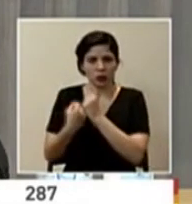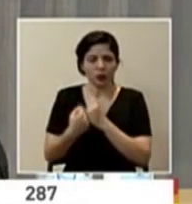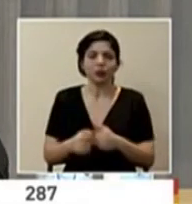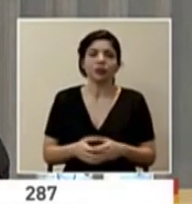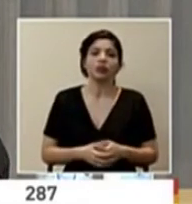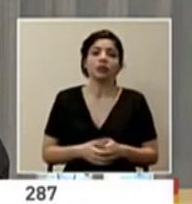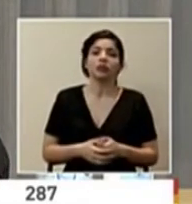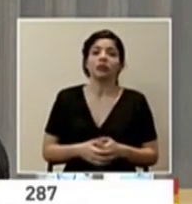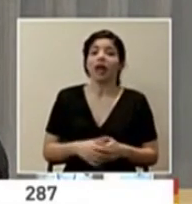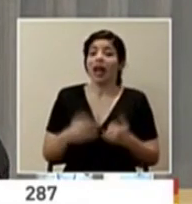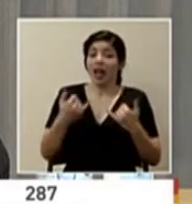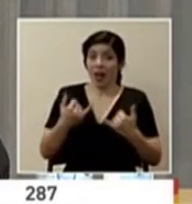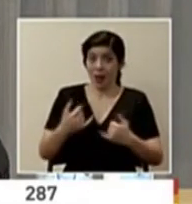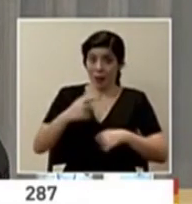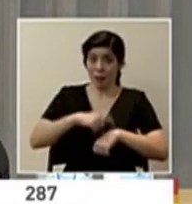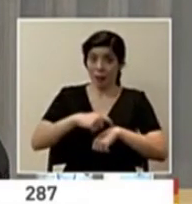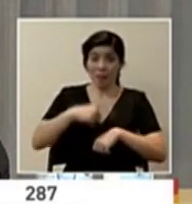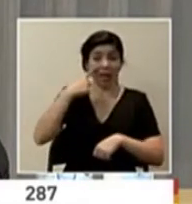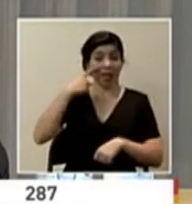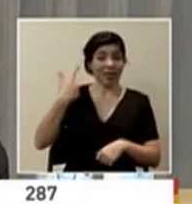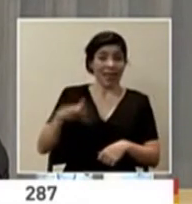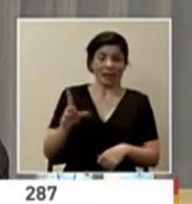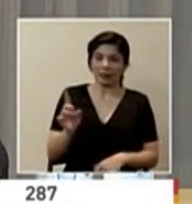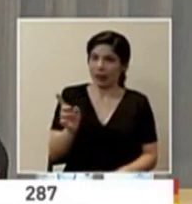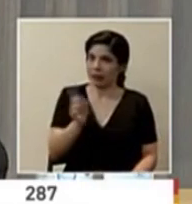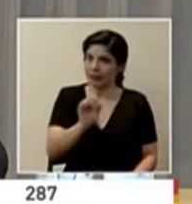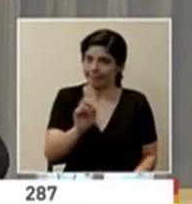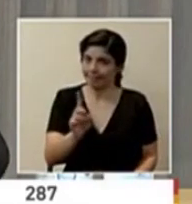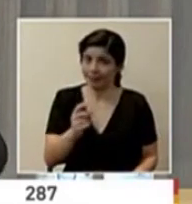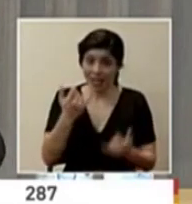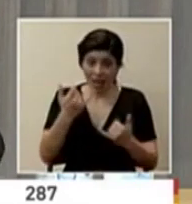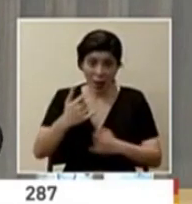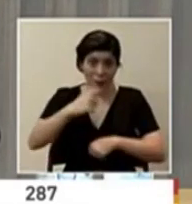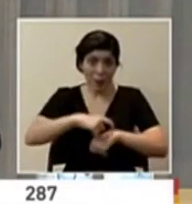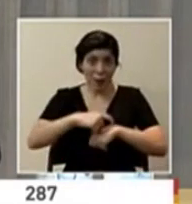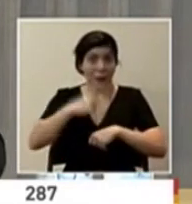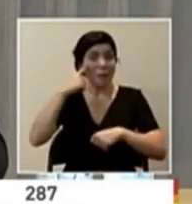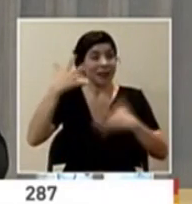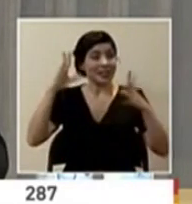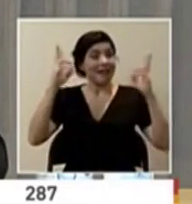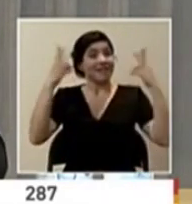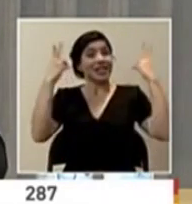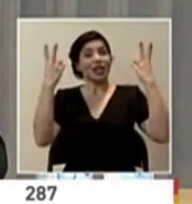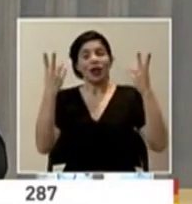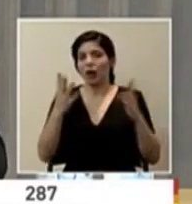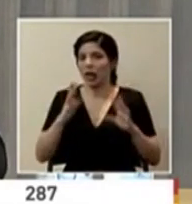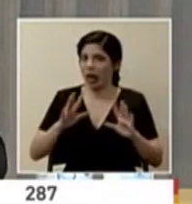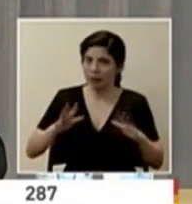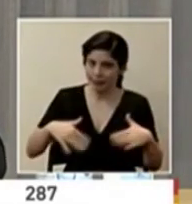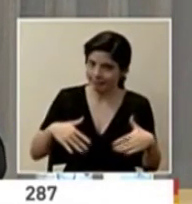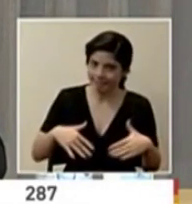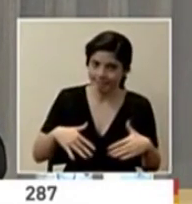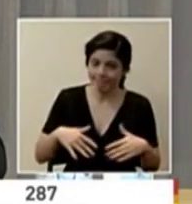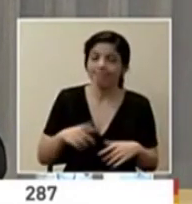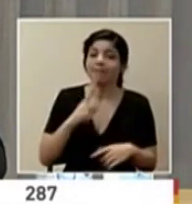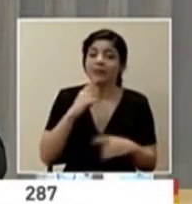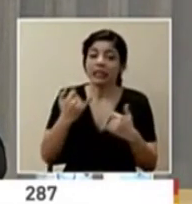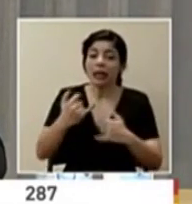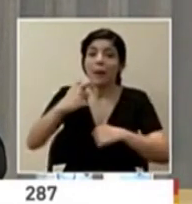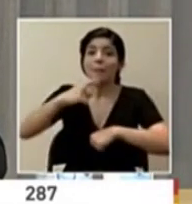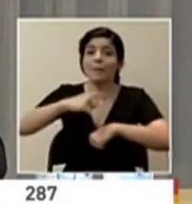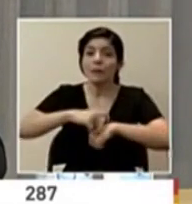No es un momento para descuidarnos, no es un momento para cantar victoria, es un momento para